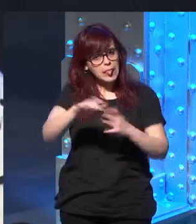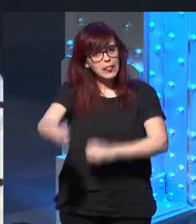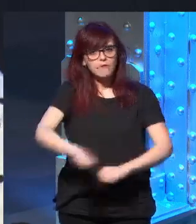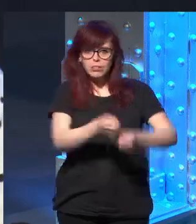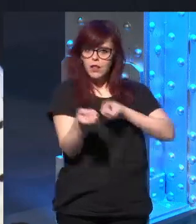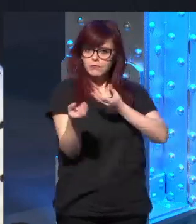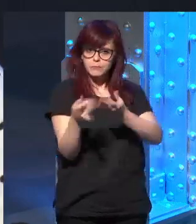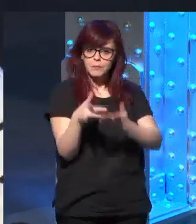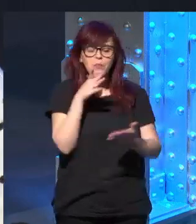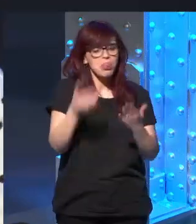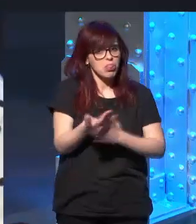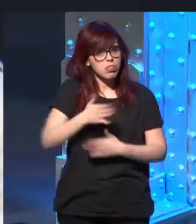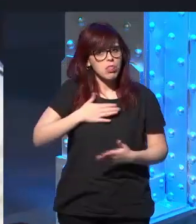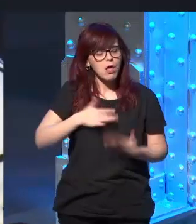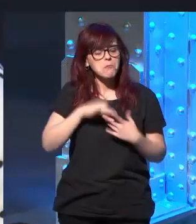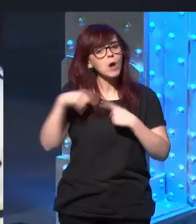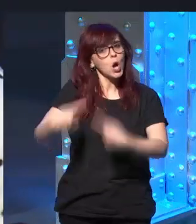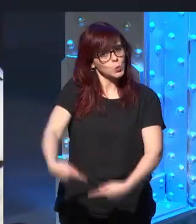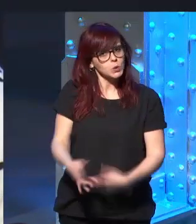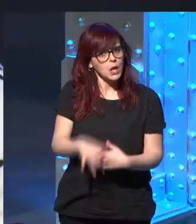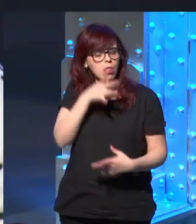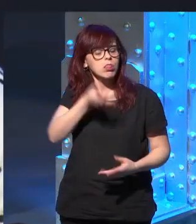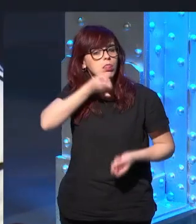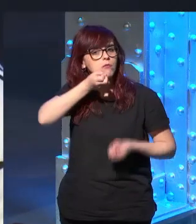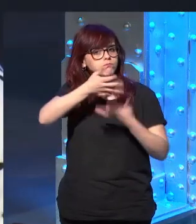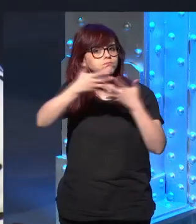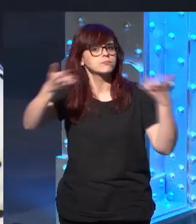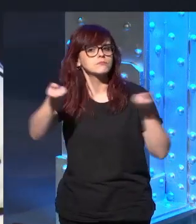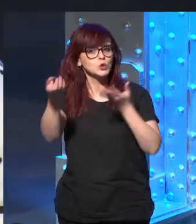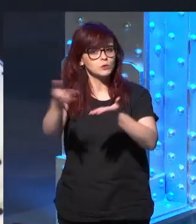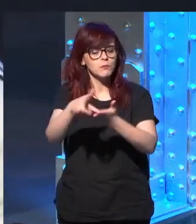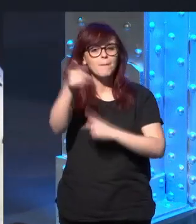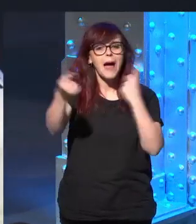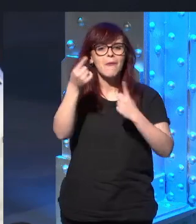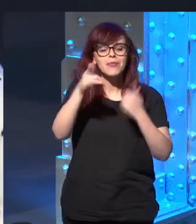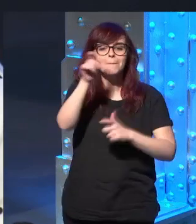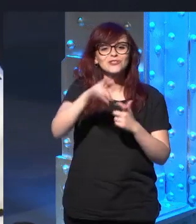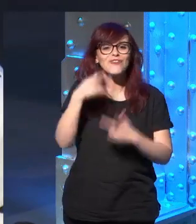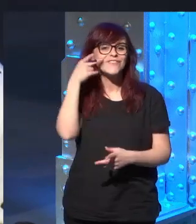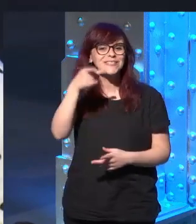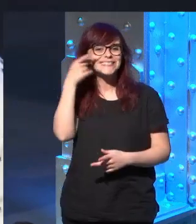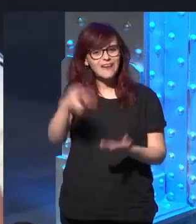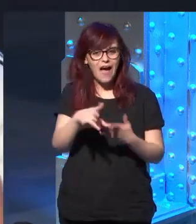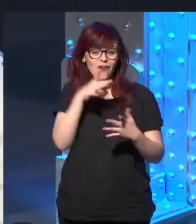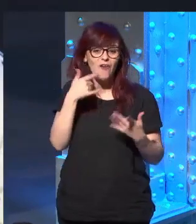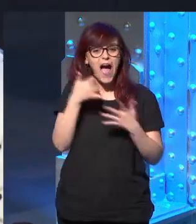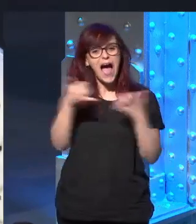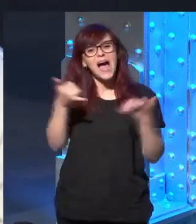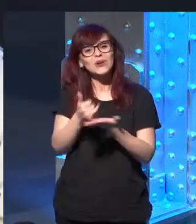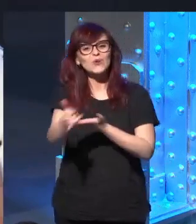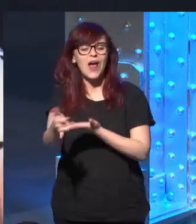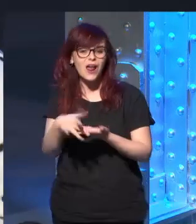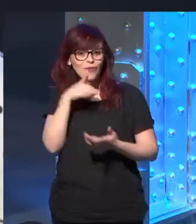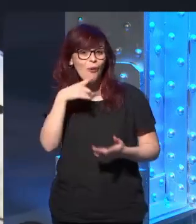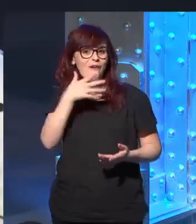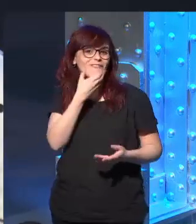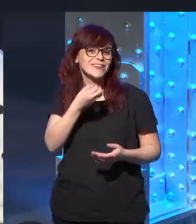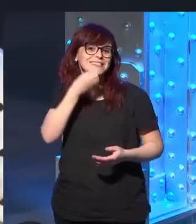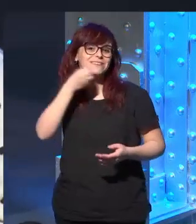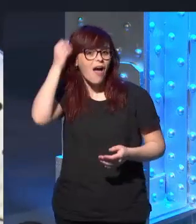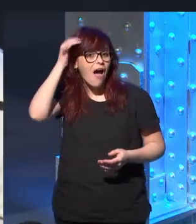contemos nuestro día a día, ¿no? Porque la mayoría de las veces las personas que lo cuentan vienen de visita, ¿no? Al idilio